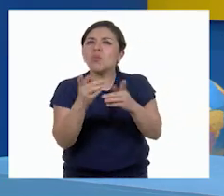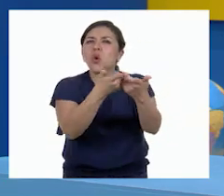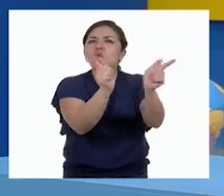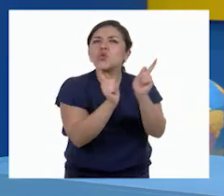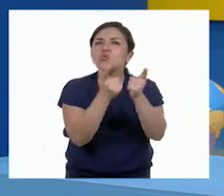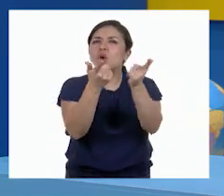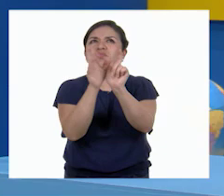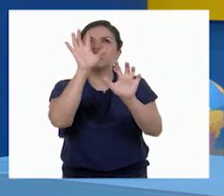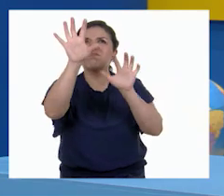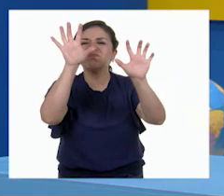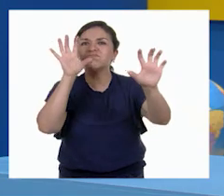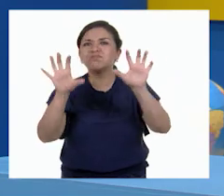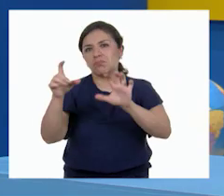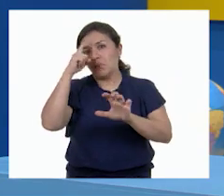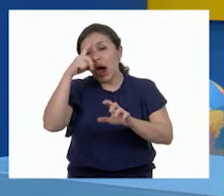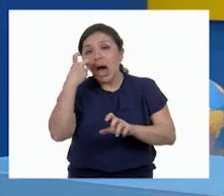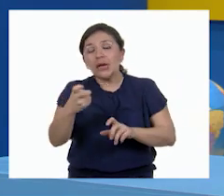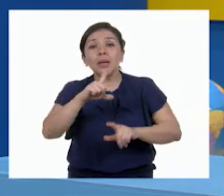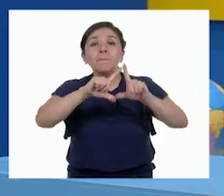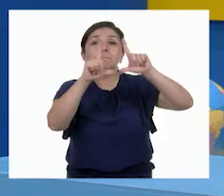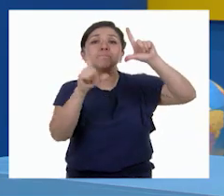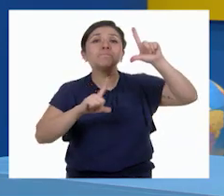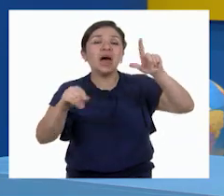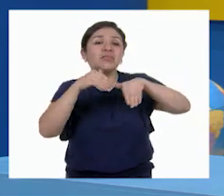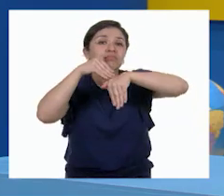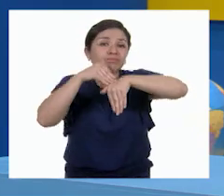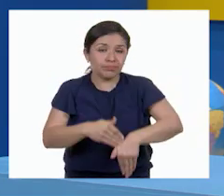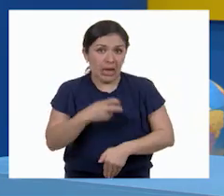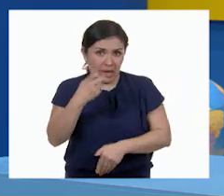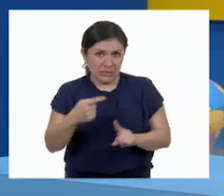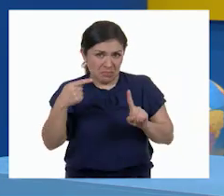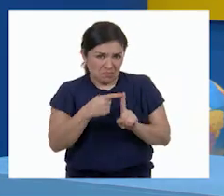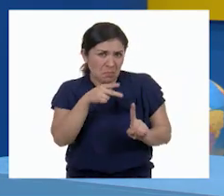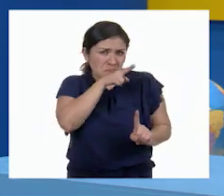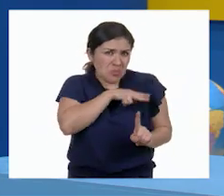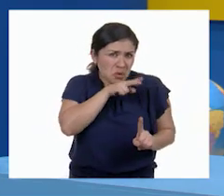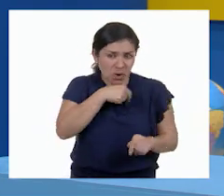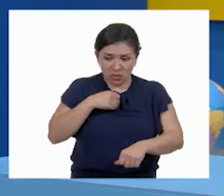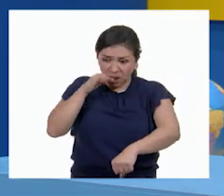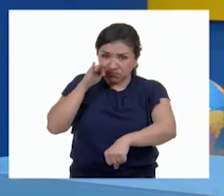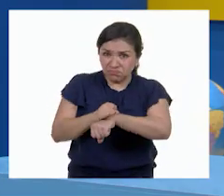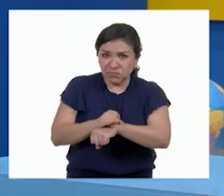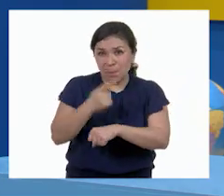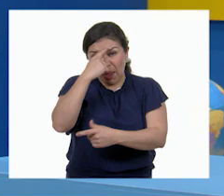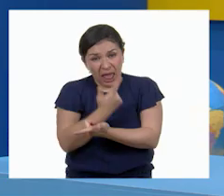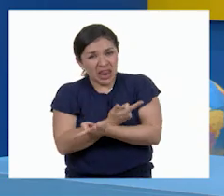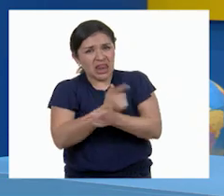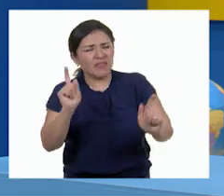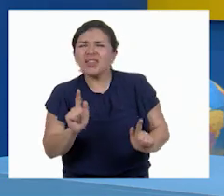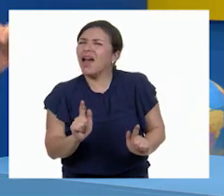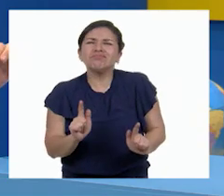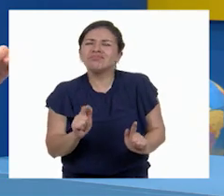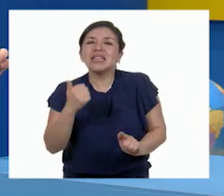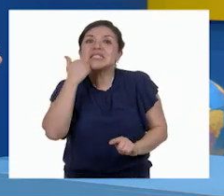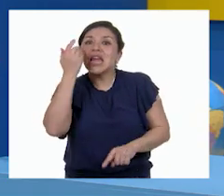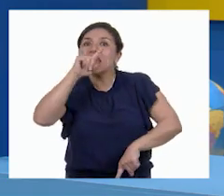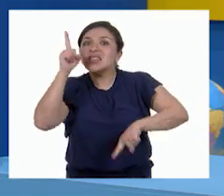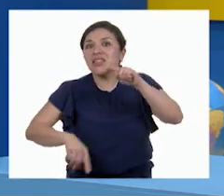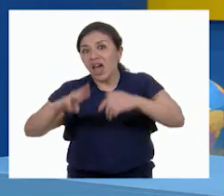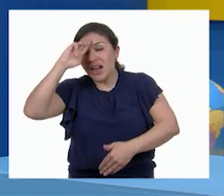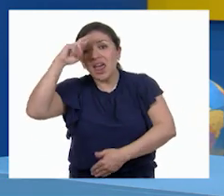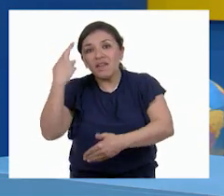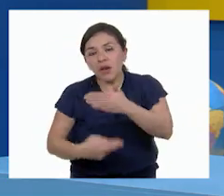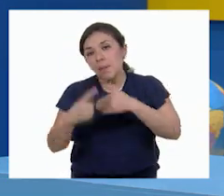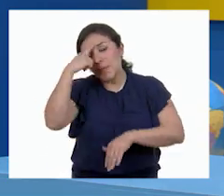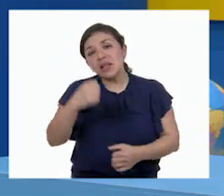grupos políticos que convivían en el país. A Díaz no le preocupaba defender los principios liberales, sino evitar las rebeliones